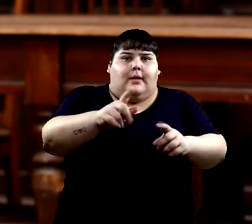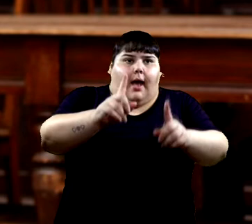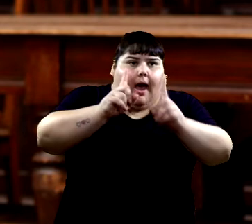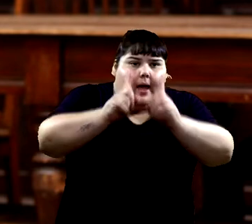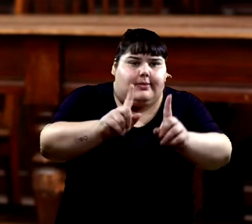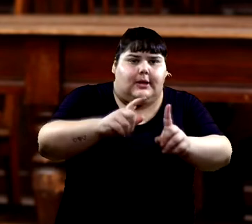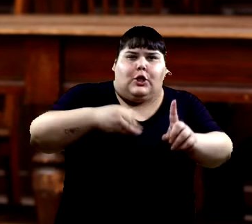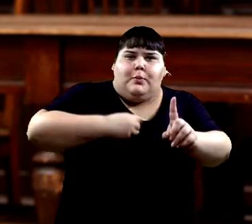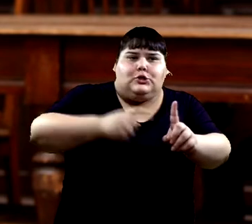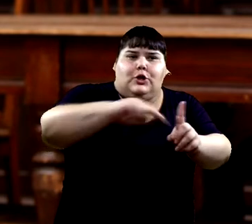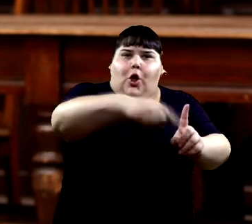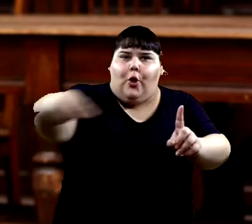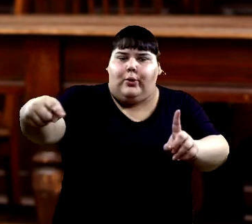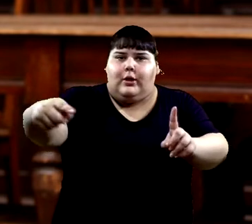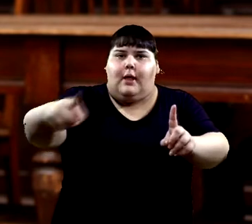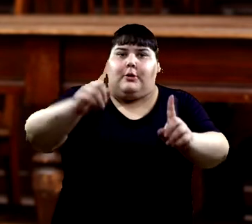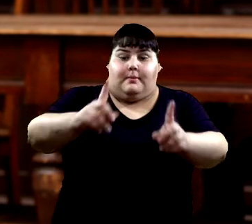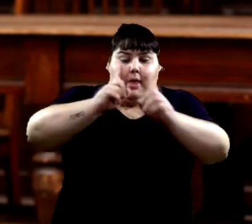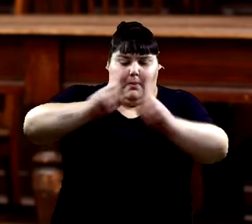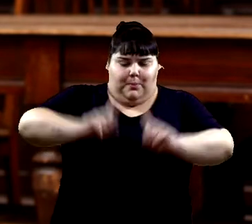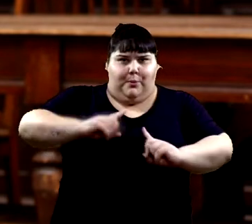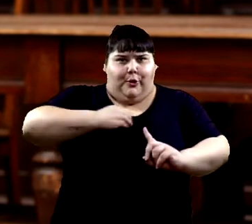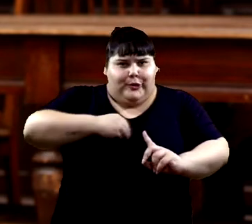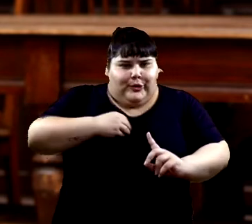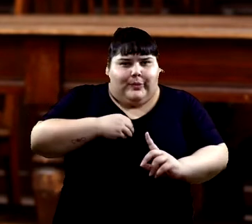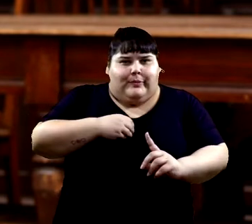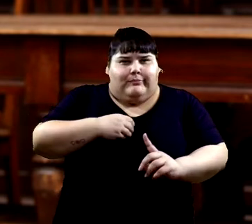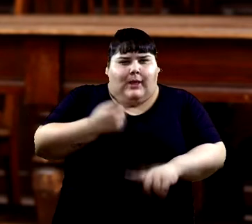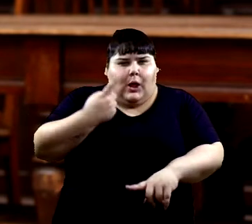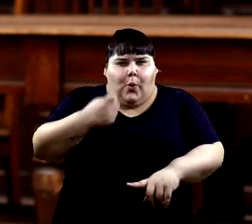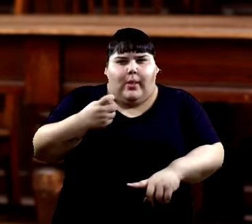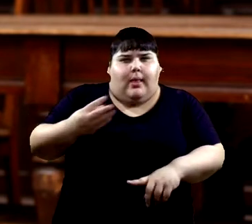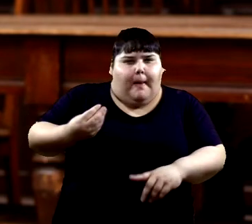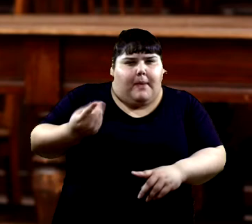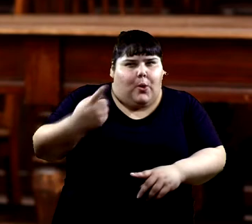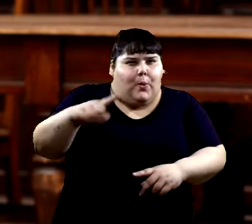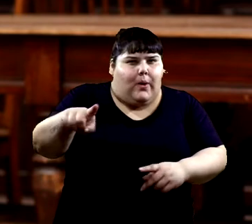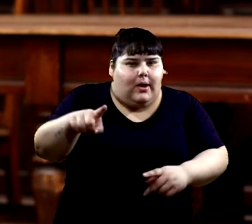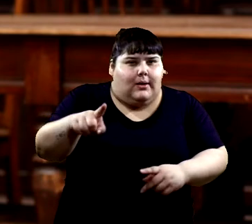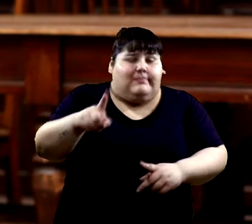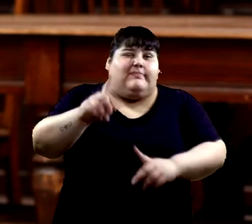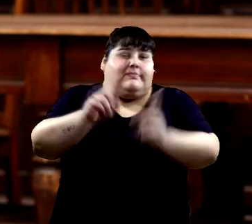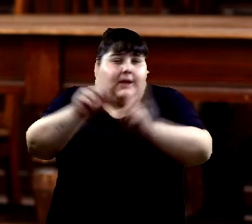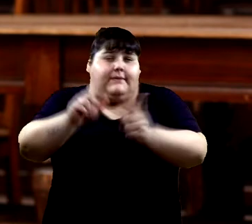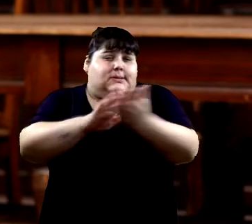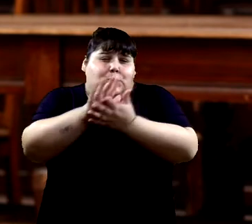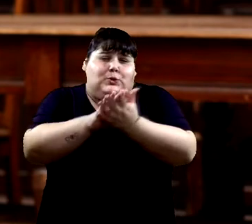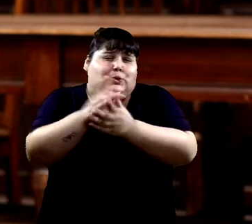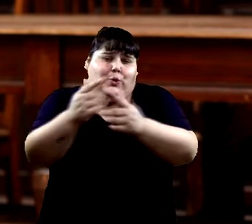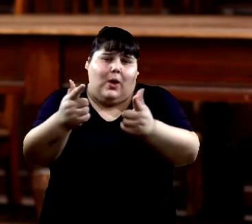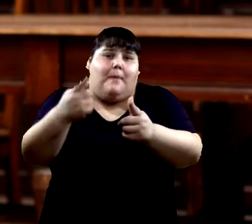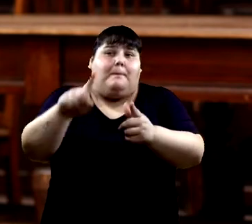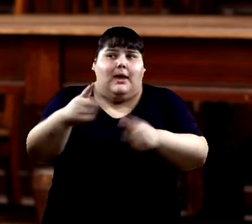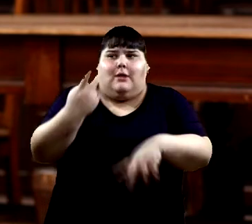demás, pero las propias también. Y sabes qué cosas te van causando miedo. A veces no lo podés resolver y seguís, pero bueno,